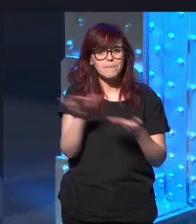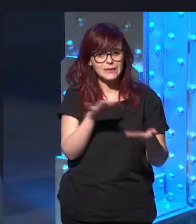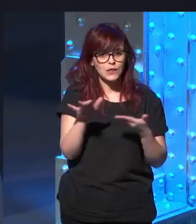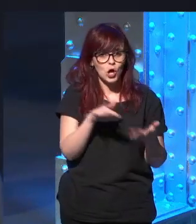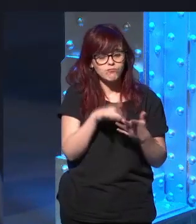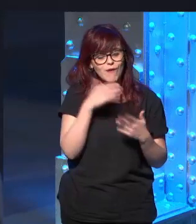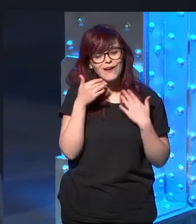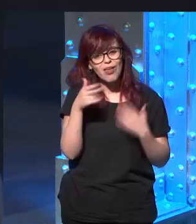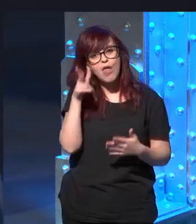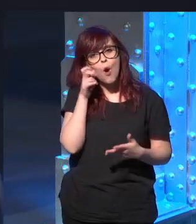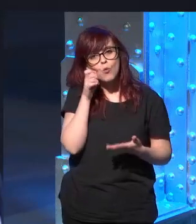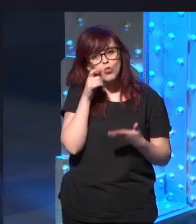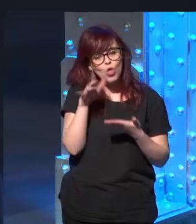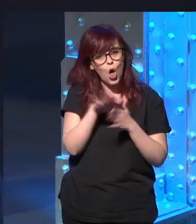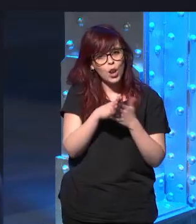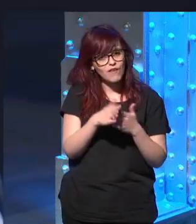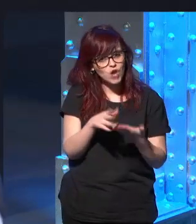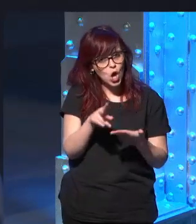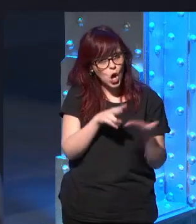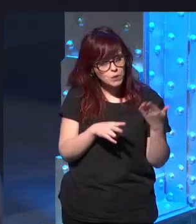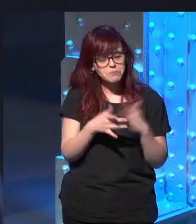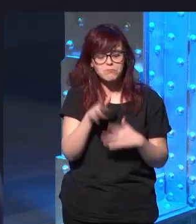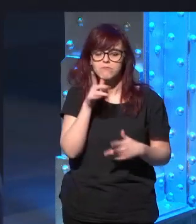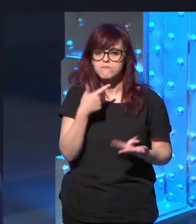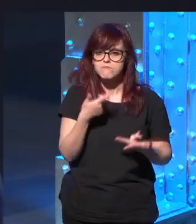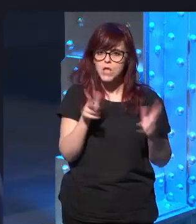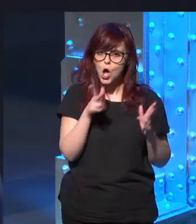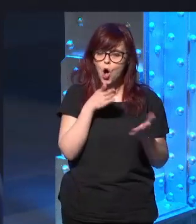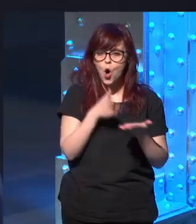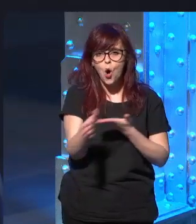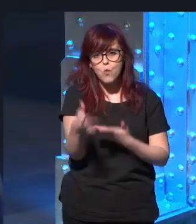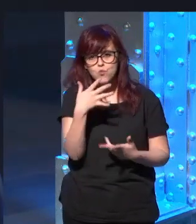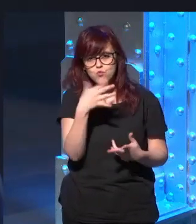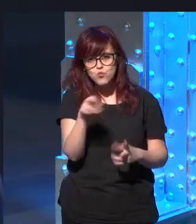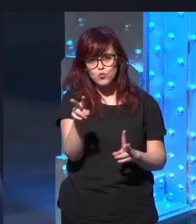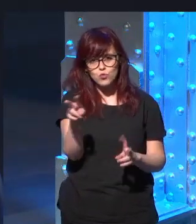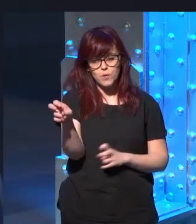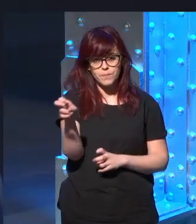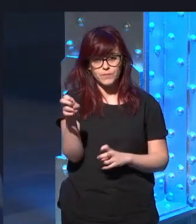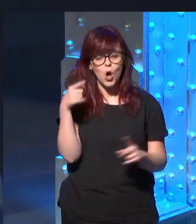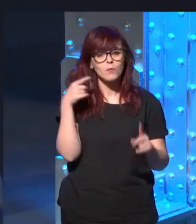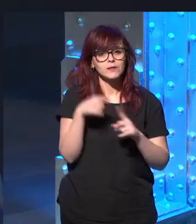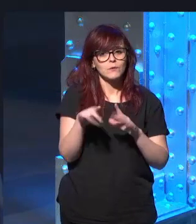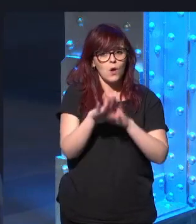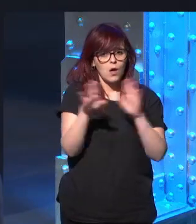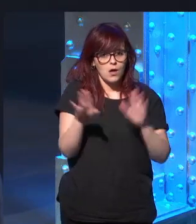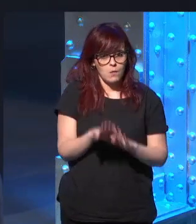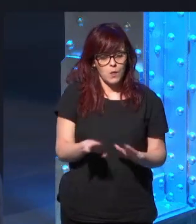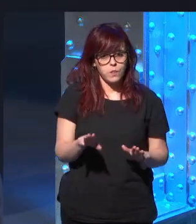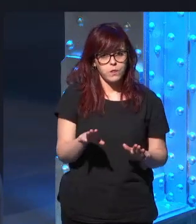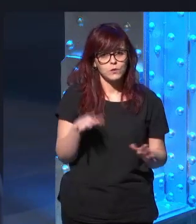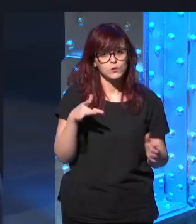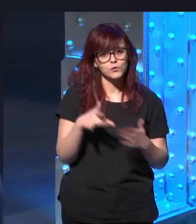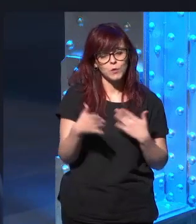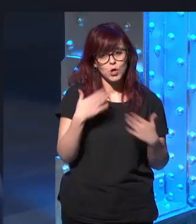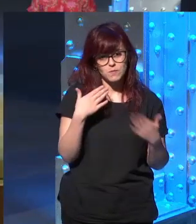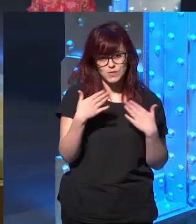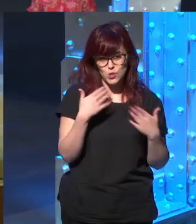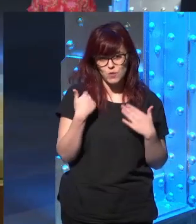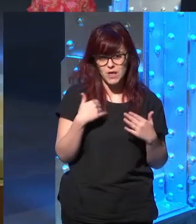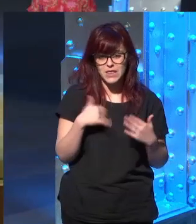ventana que da muchos caminos y muchas posibilidades. Ya para ir cerrando la conversación,